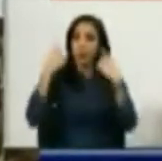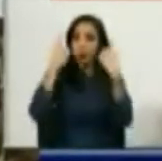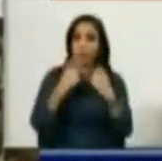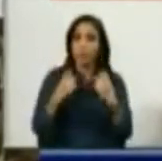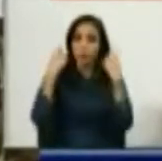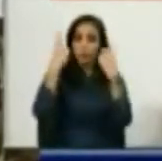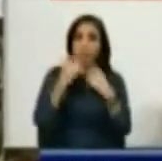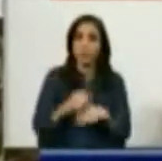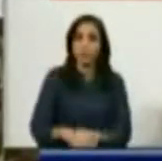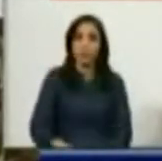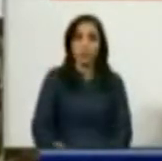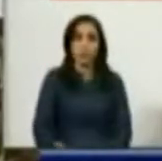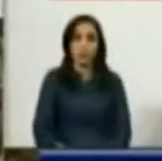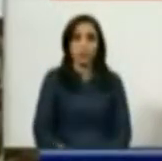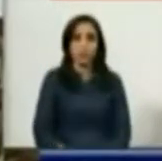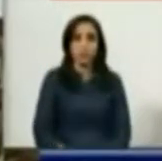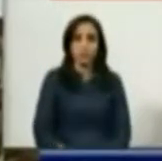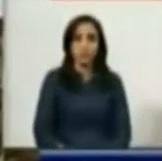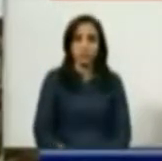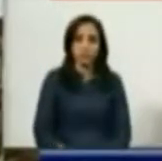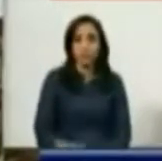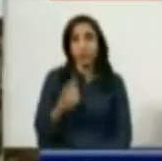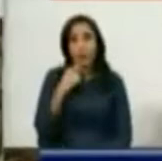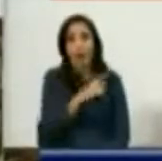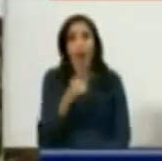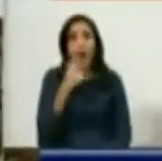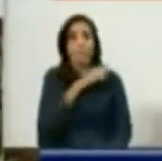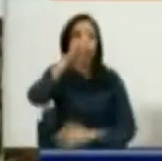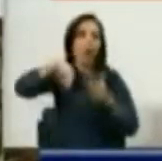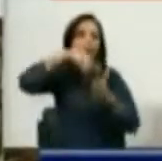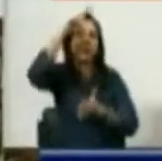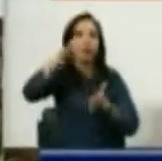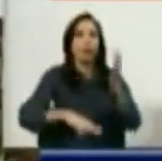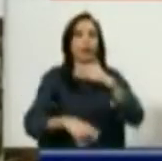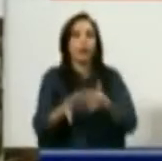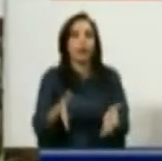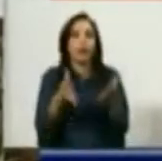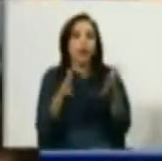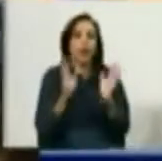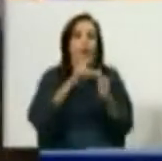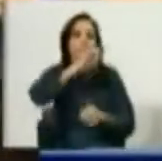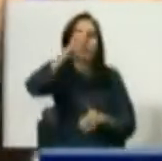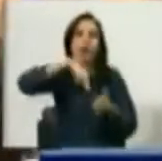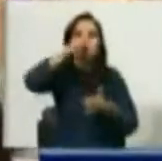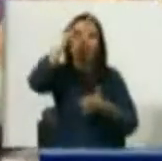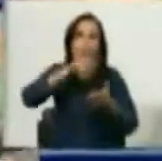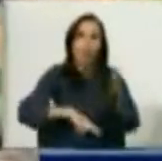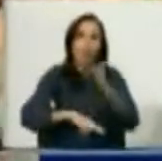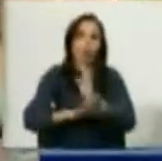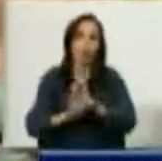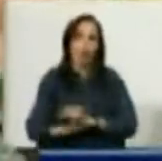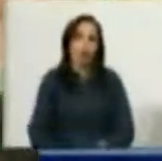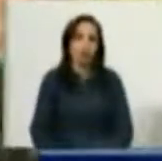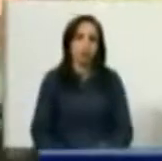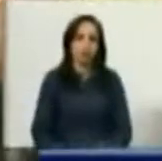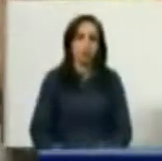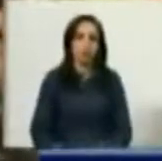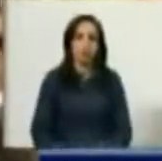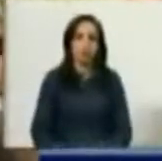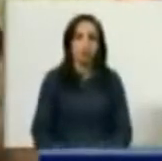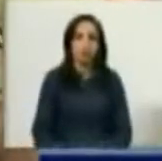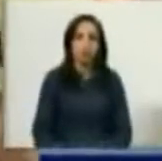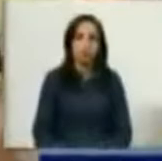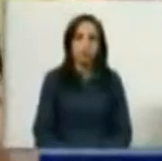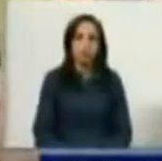decían que iban a ganar Vargas Vargas la van a ganar más nunca van a ganar Vargas más nunca ganarán Vargas